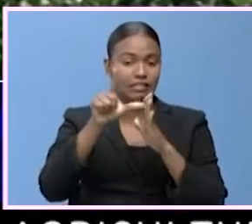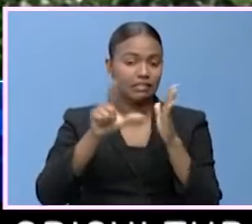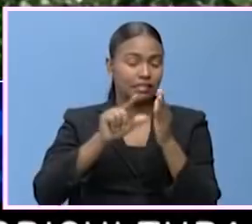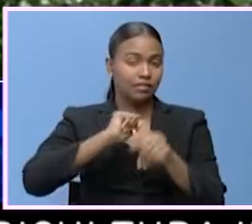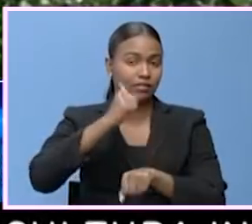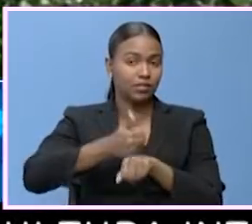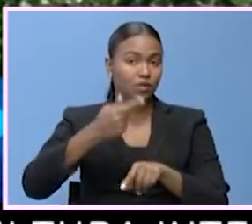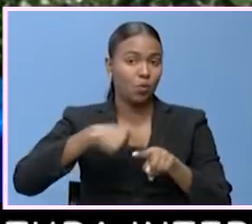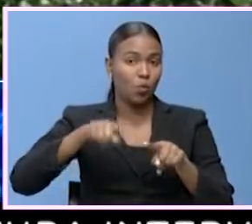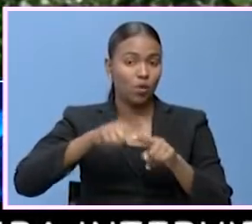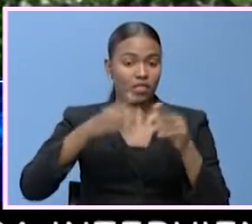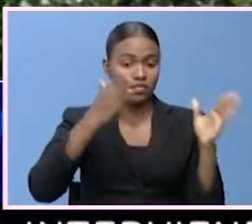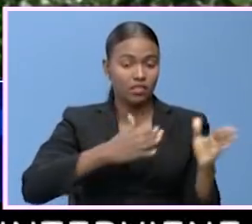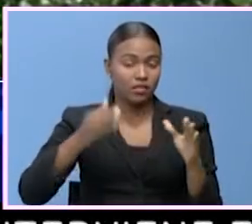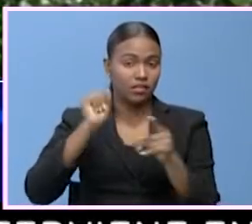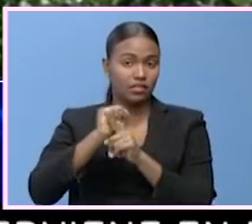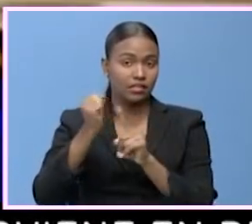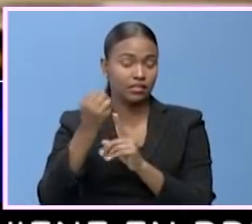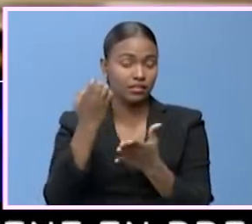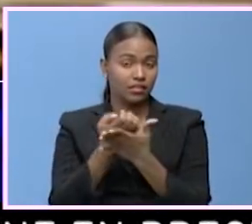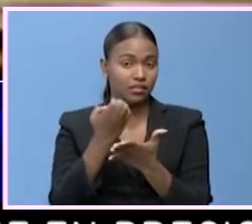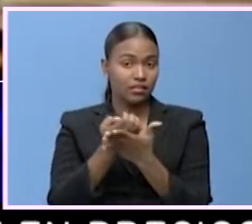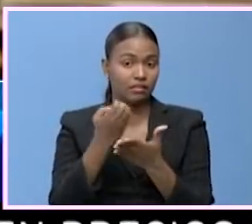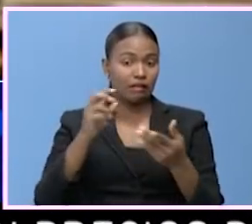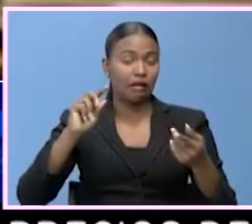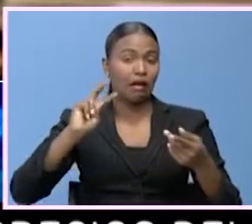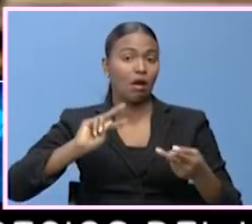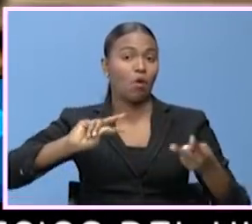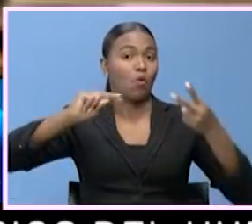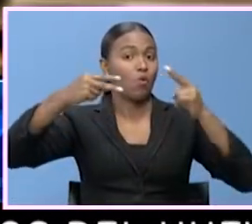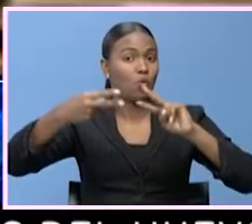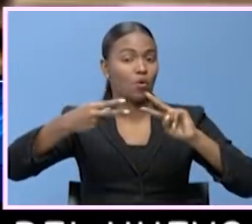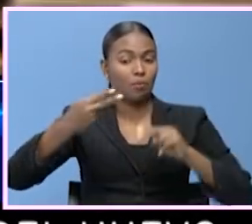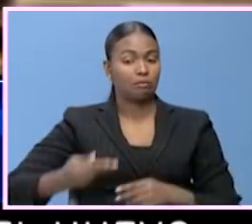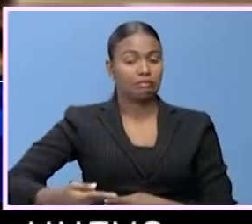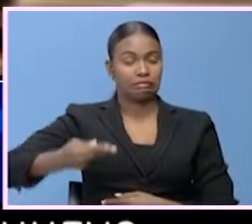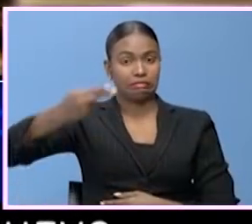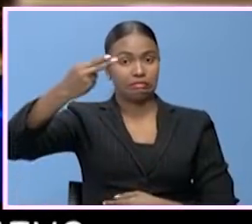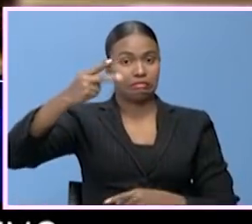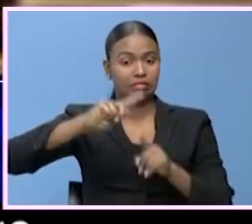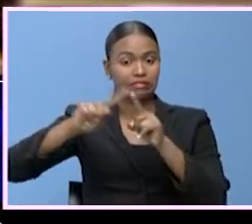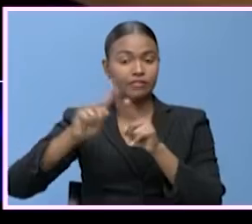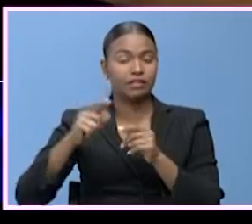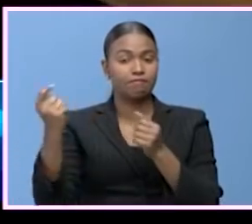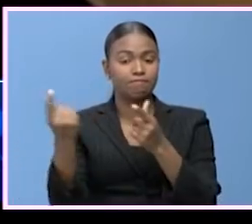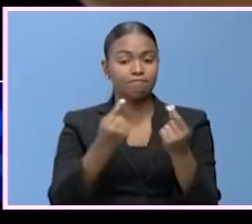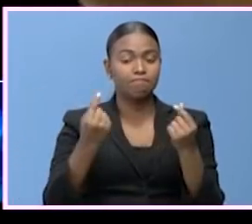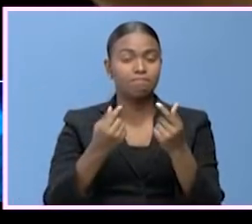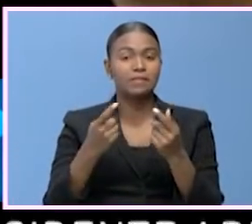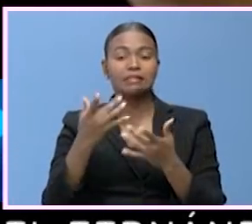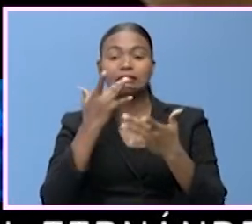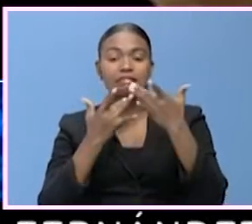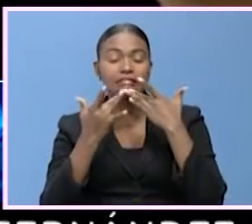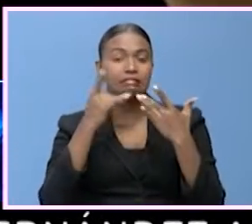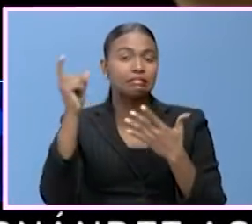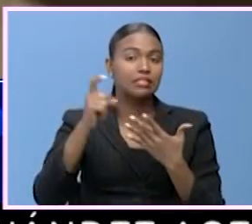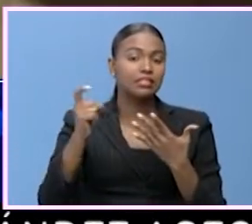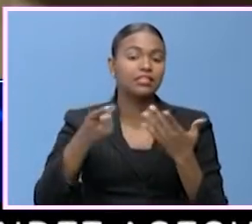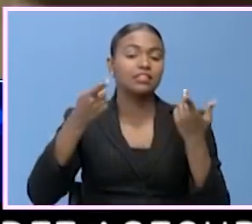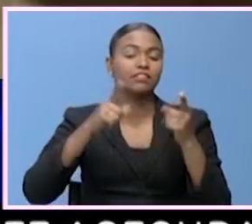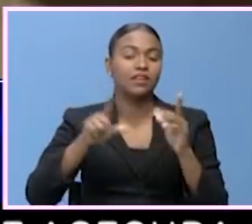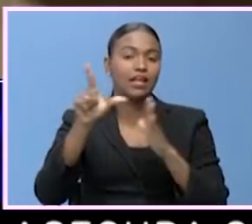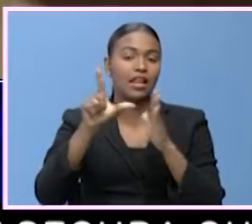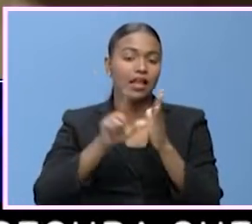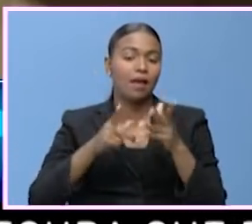establece que cuando se producen condiciones económicas adversas con el alza en los precios de los artículos de primera necesidad, entonces